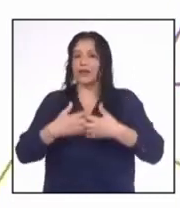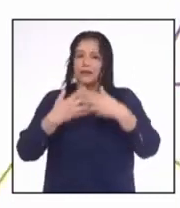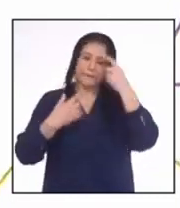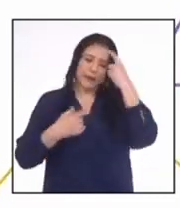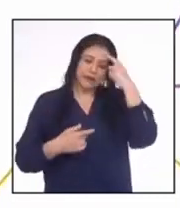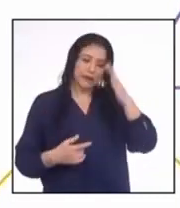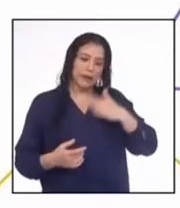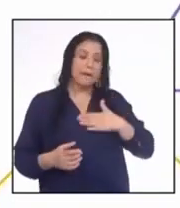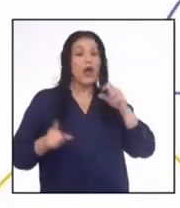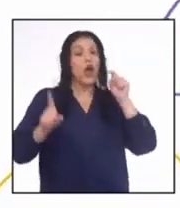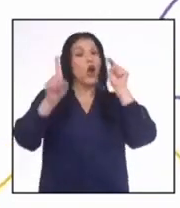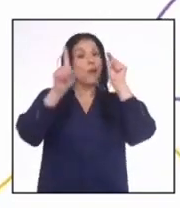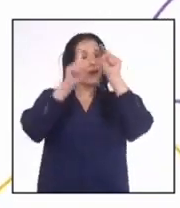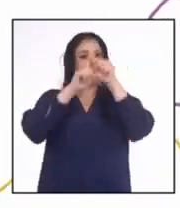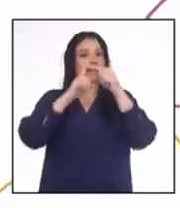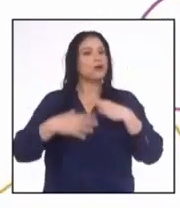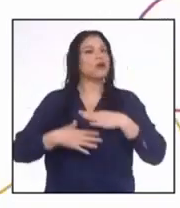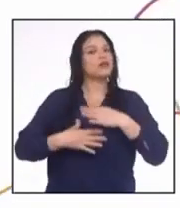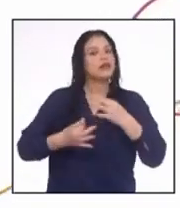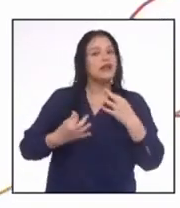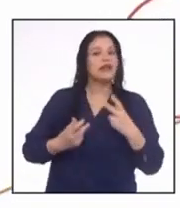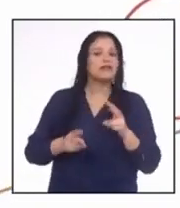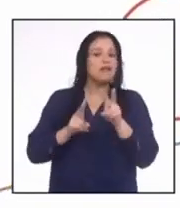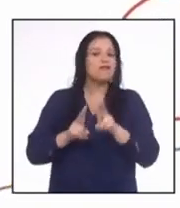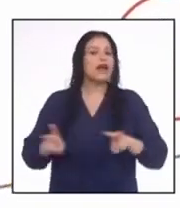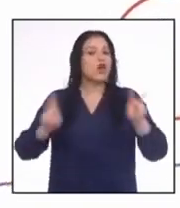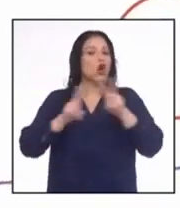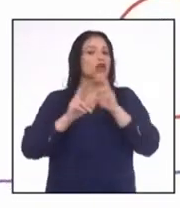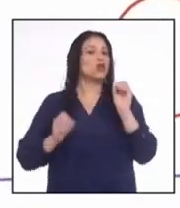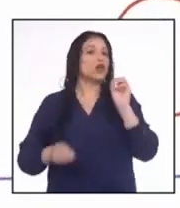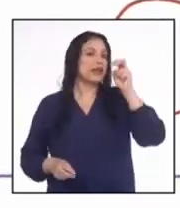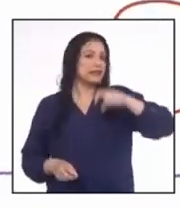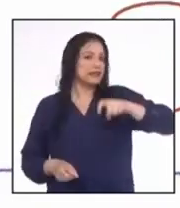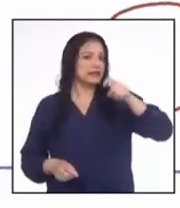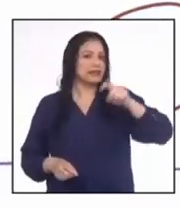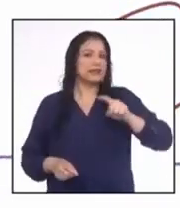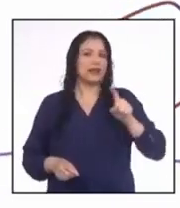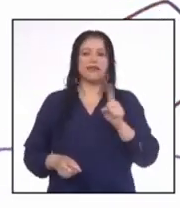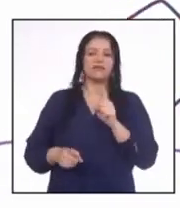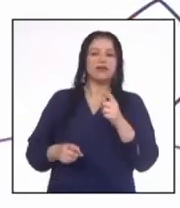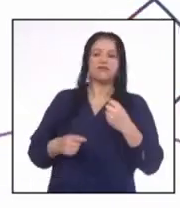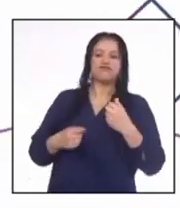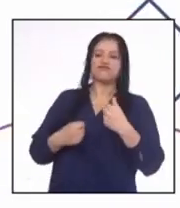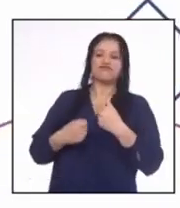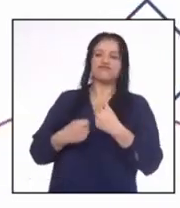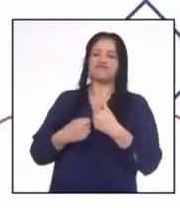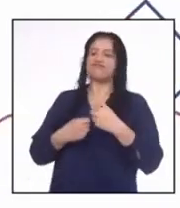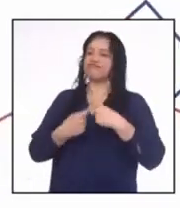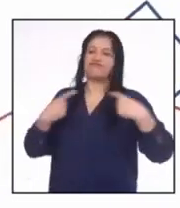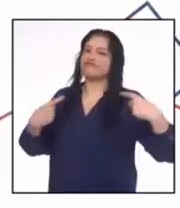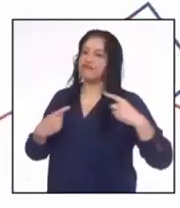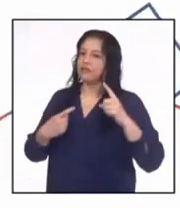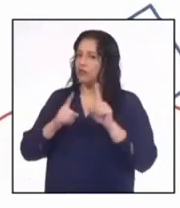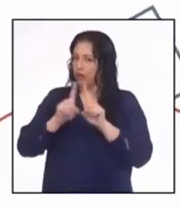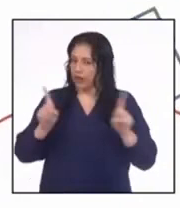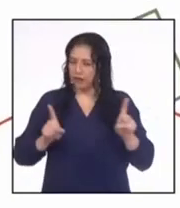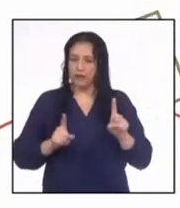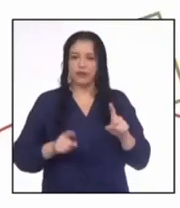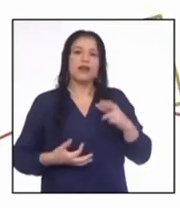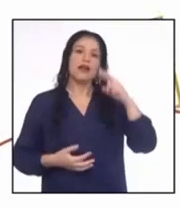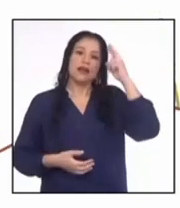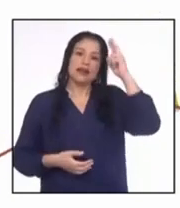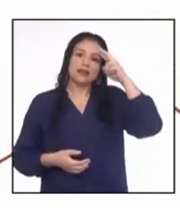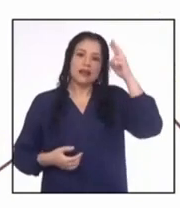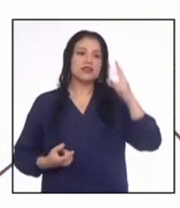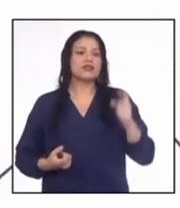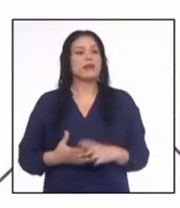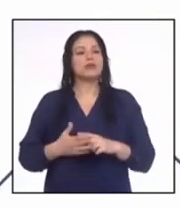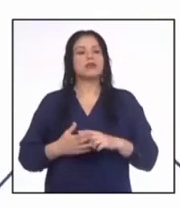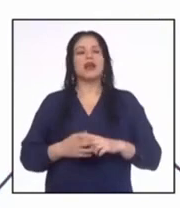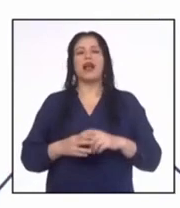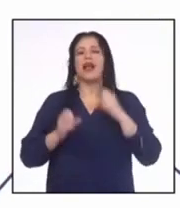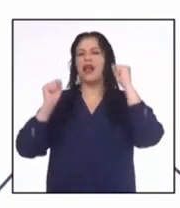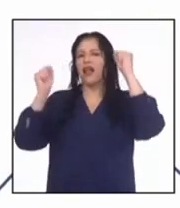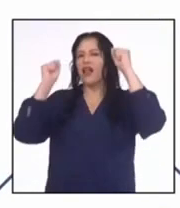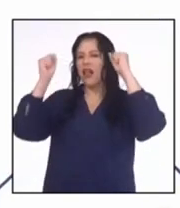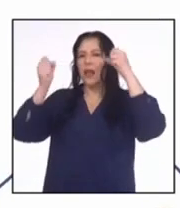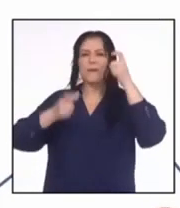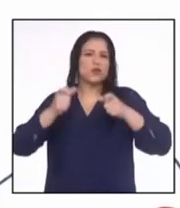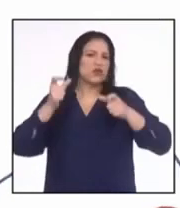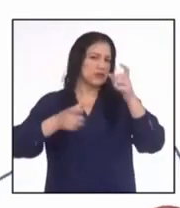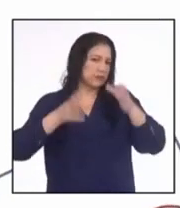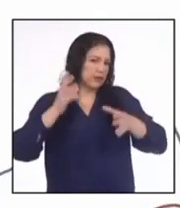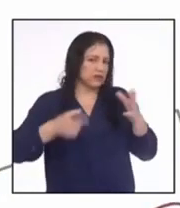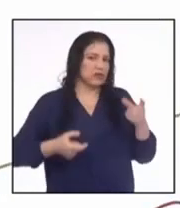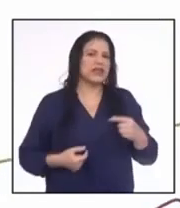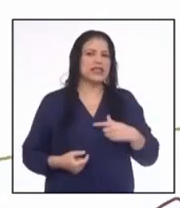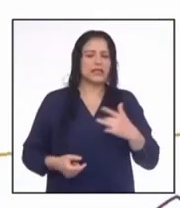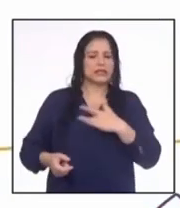que sus objetivos, intereses, valores o necesidades son contradictorios. Estamos, pues, ante demandas de numerosas personas